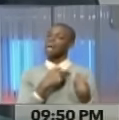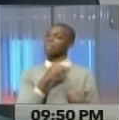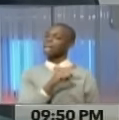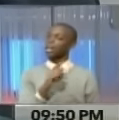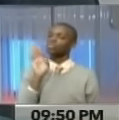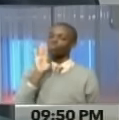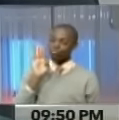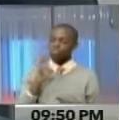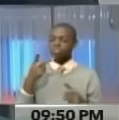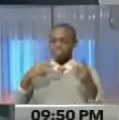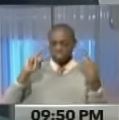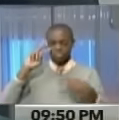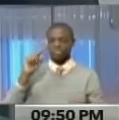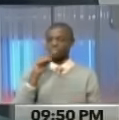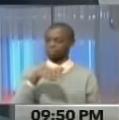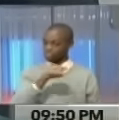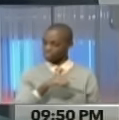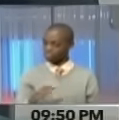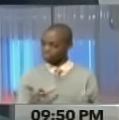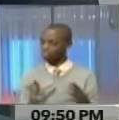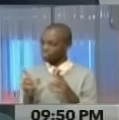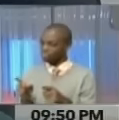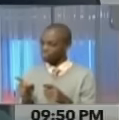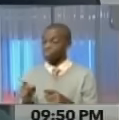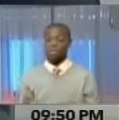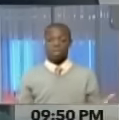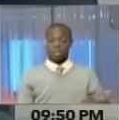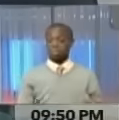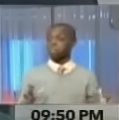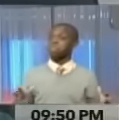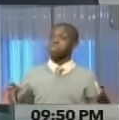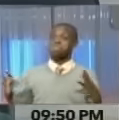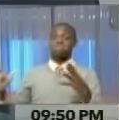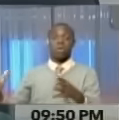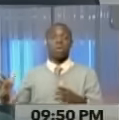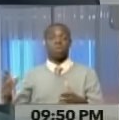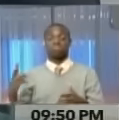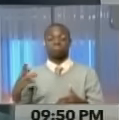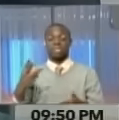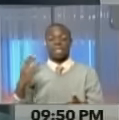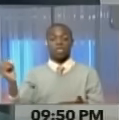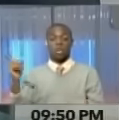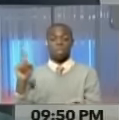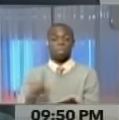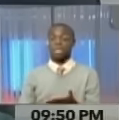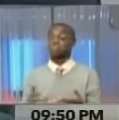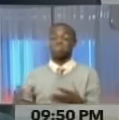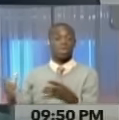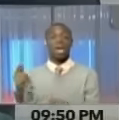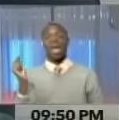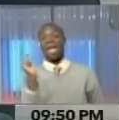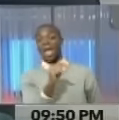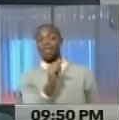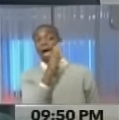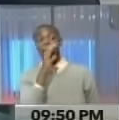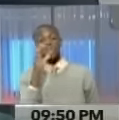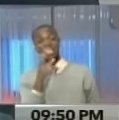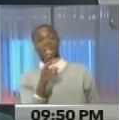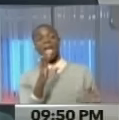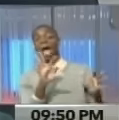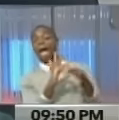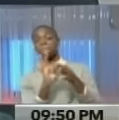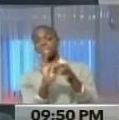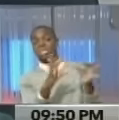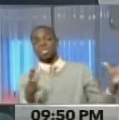1900,000 firmas que entregaron al consejo nacional electoral es absoluta responsabilidad de capriles y sus amigos y además